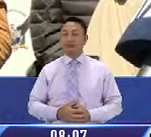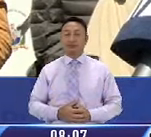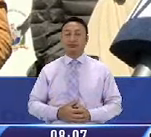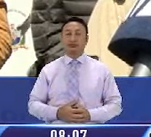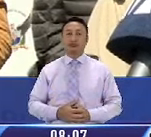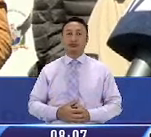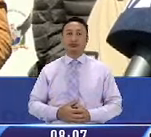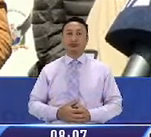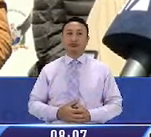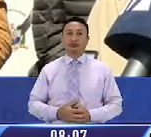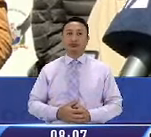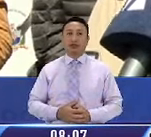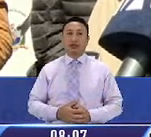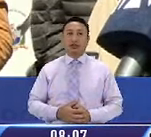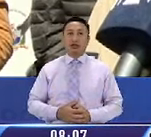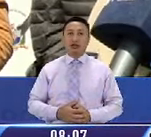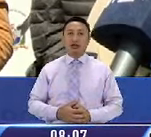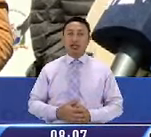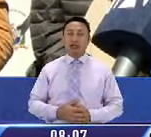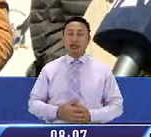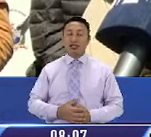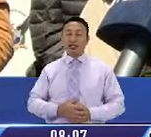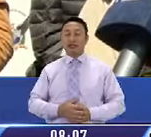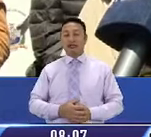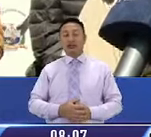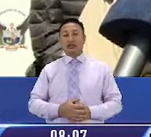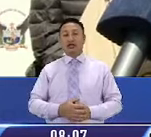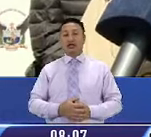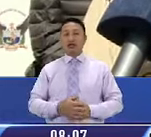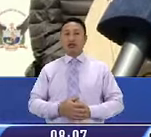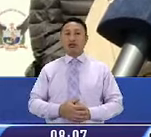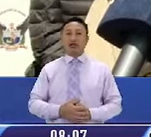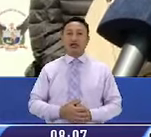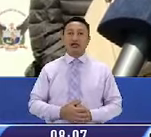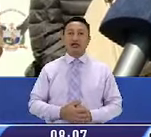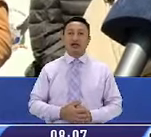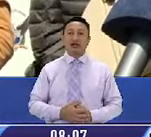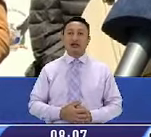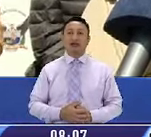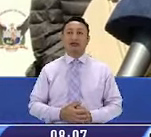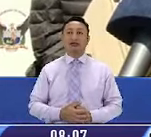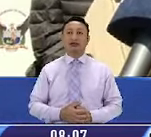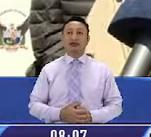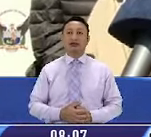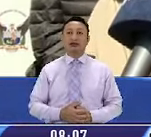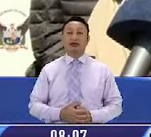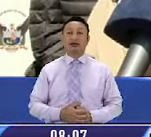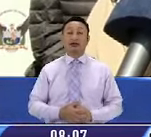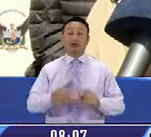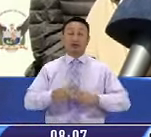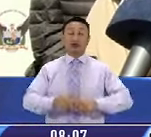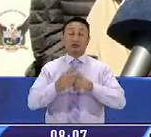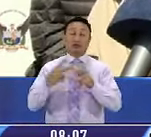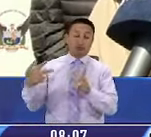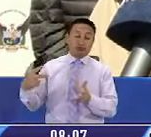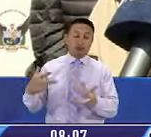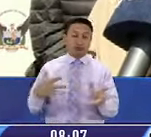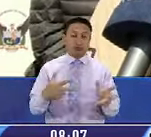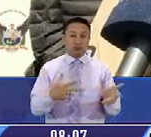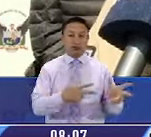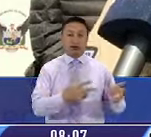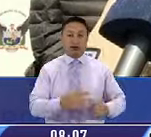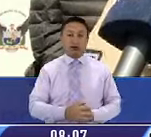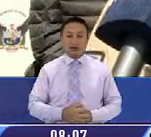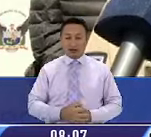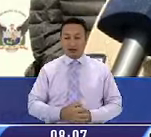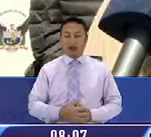se activan y es así que desde el sector del Parque de los Lagos empieza una persecución ininterrumpida por